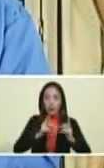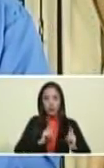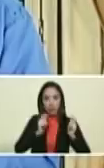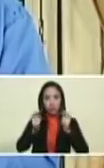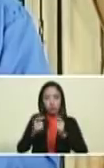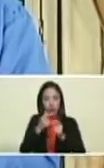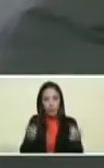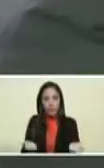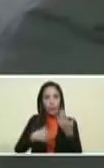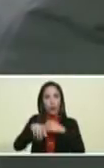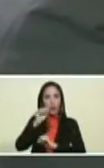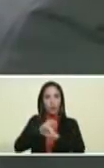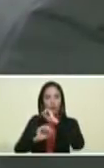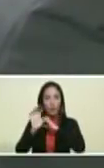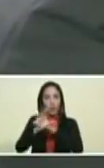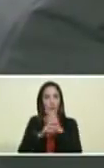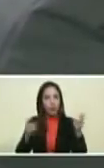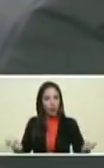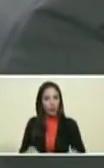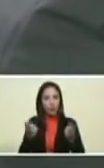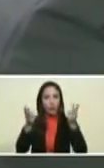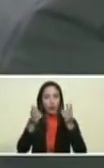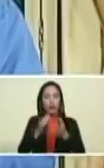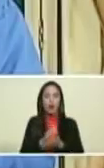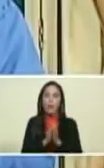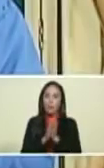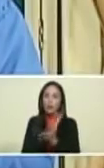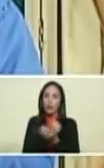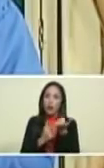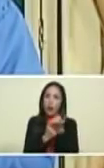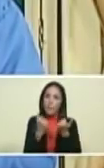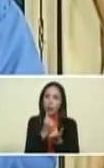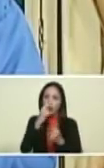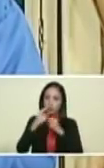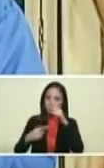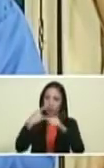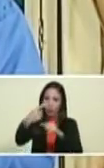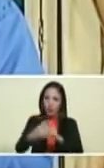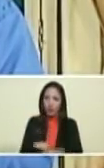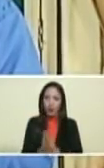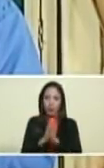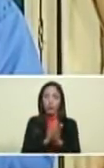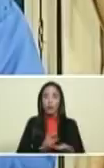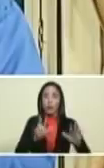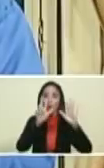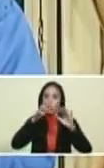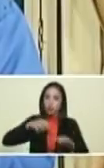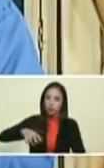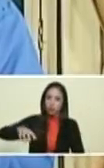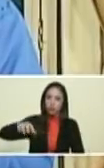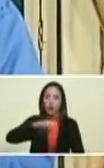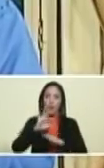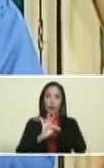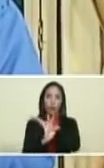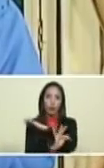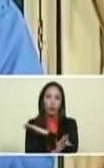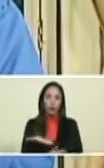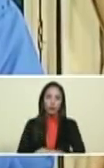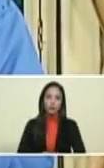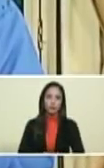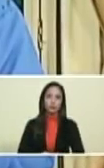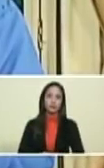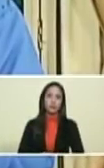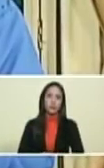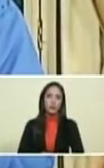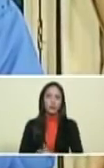a la batalla, a la victoria, y pido el apoyo a partir de mañana en estos 8 estados fronterizos